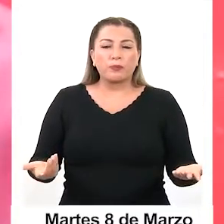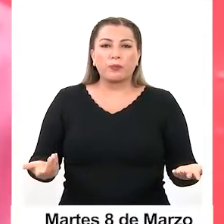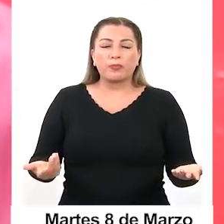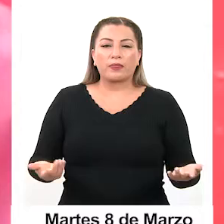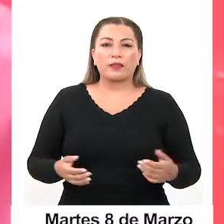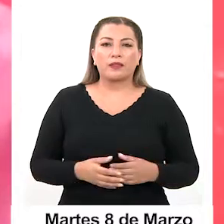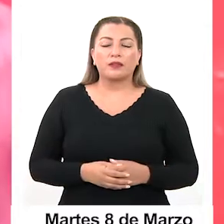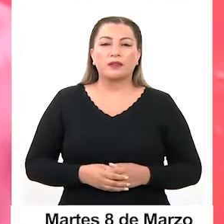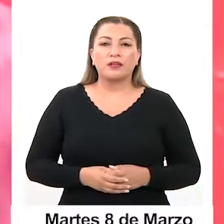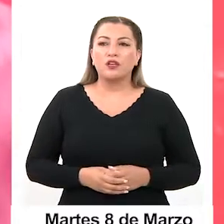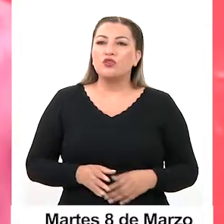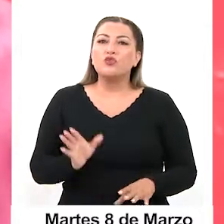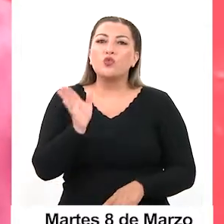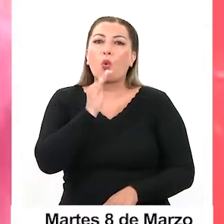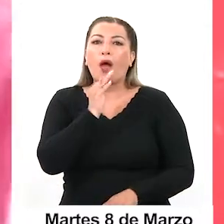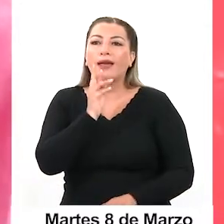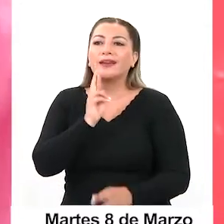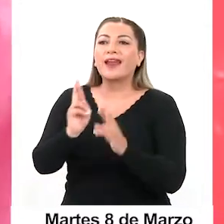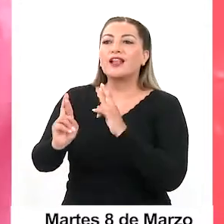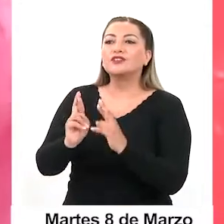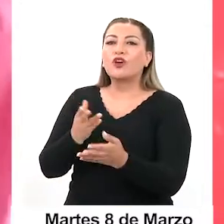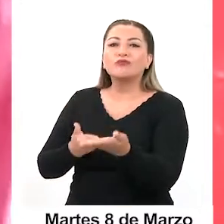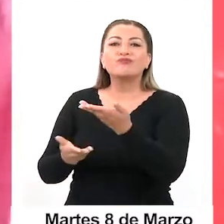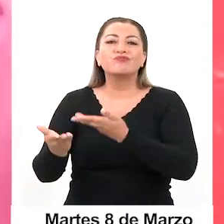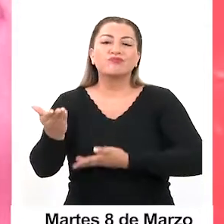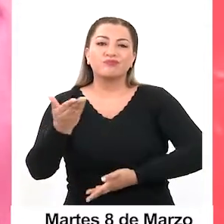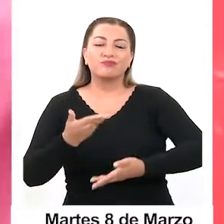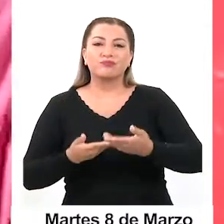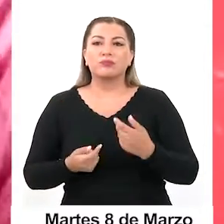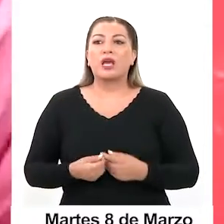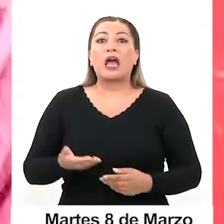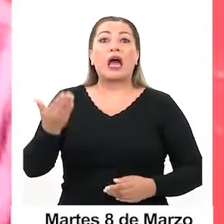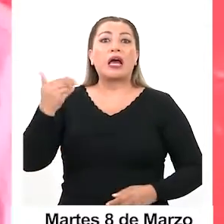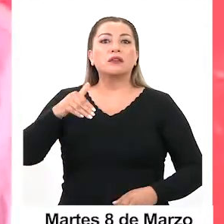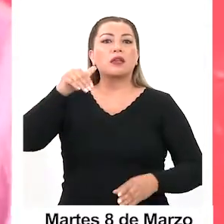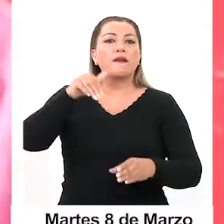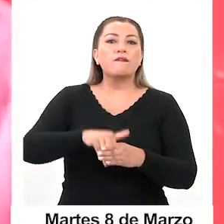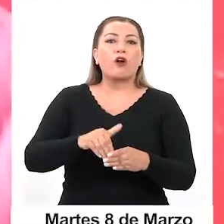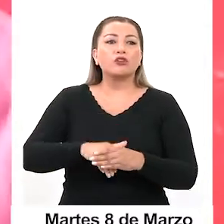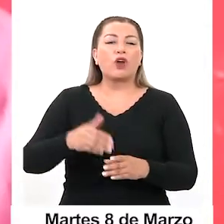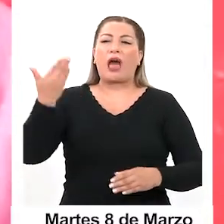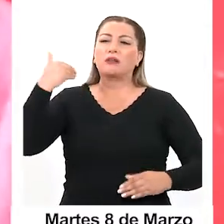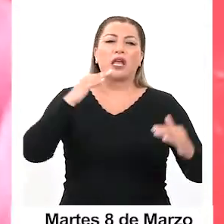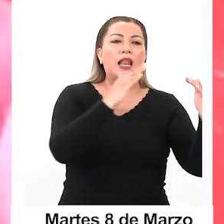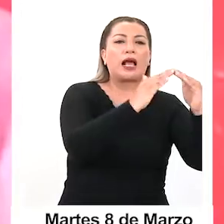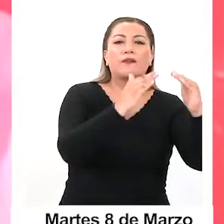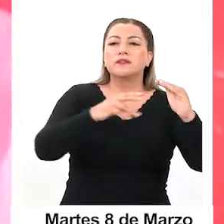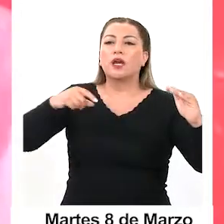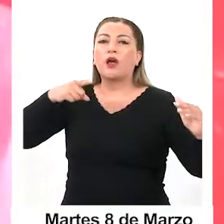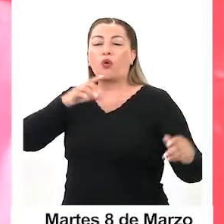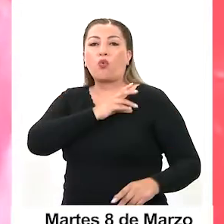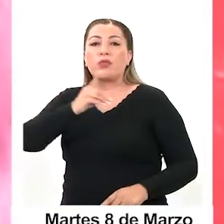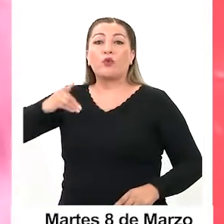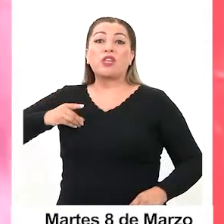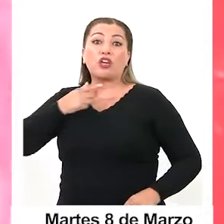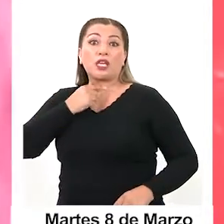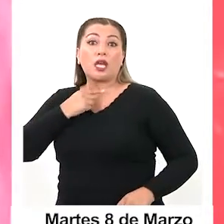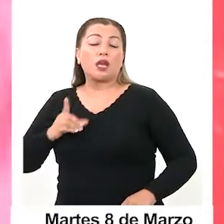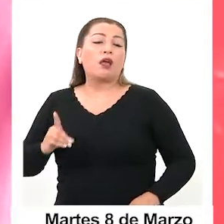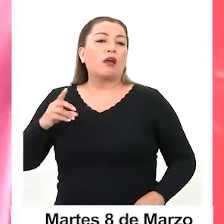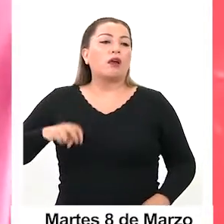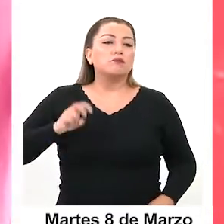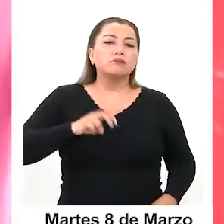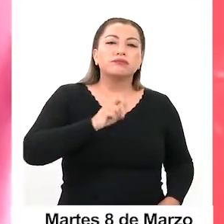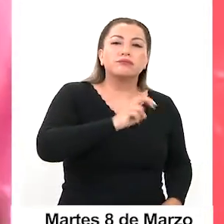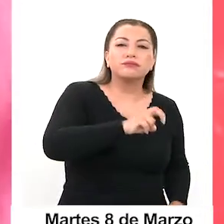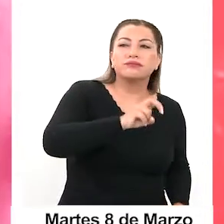corte, digamos, en esta relación, que en un principio fue, cierto, ir a buscar el voto, recorrer las poblaciones, estar en distintos lugares, y después,